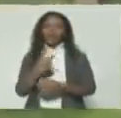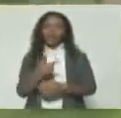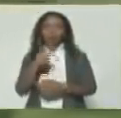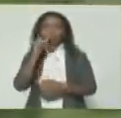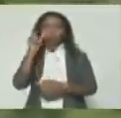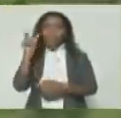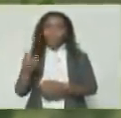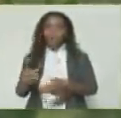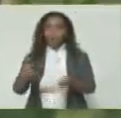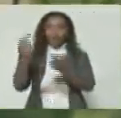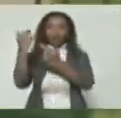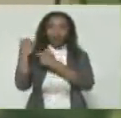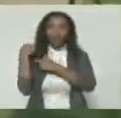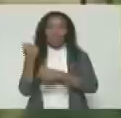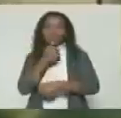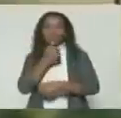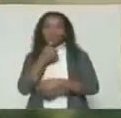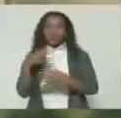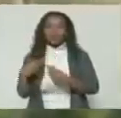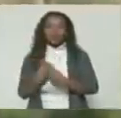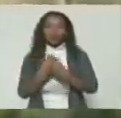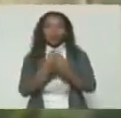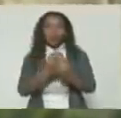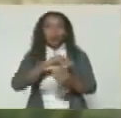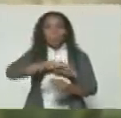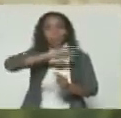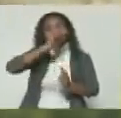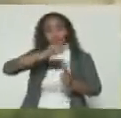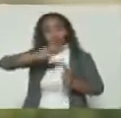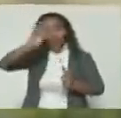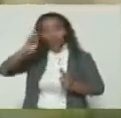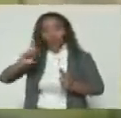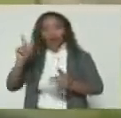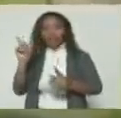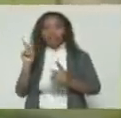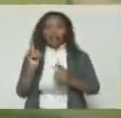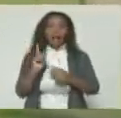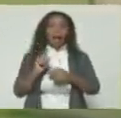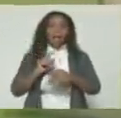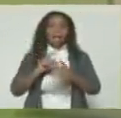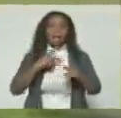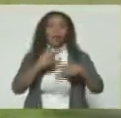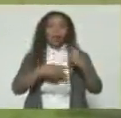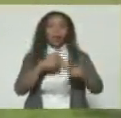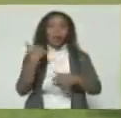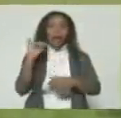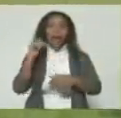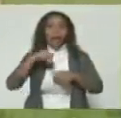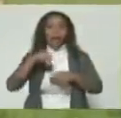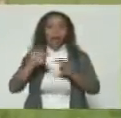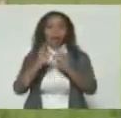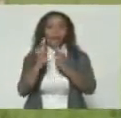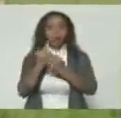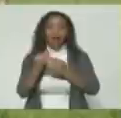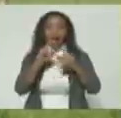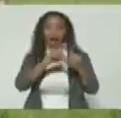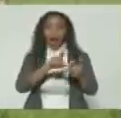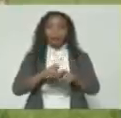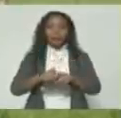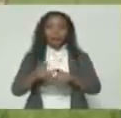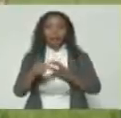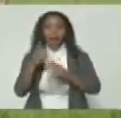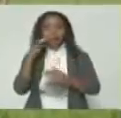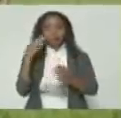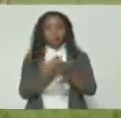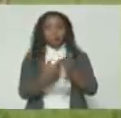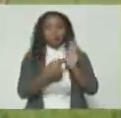José Méndez, quien está acompañado de Montaña, que es parte pues de la producción que tienen nuestras familias campesinas, quienes demuestran una vez